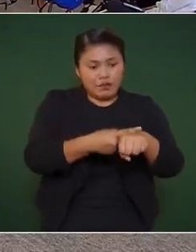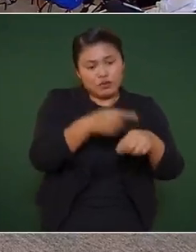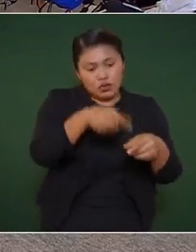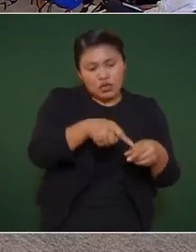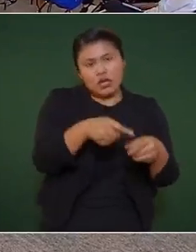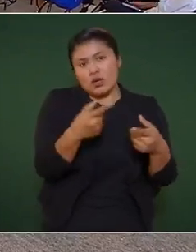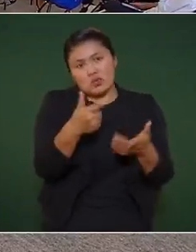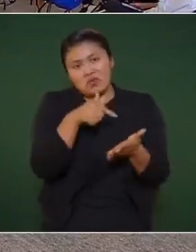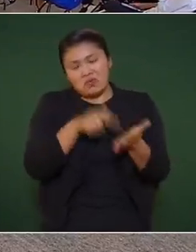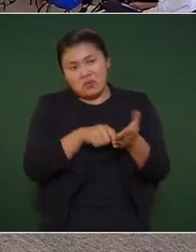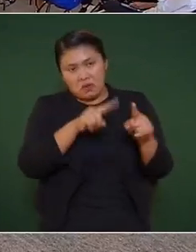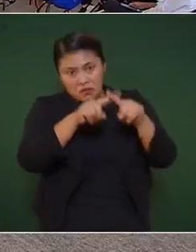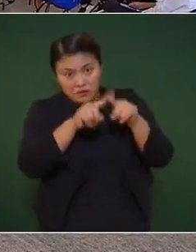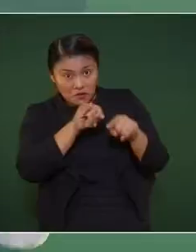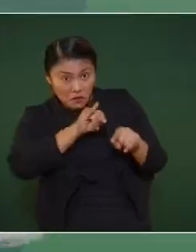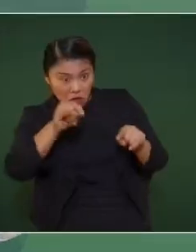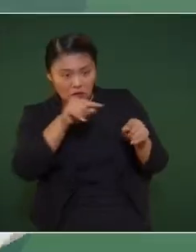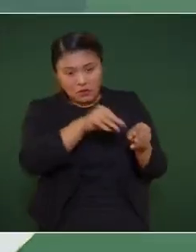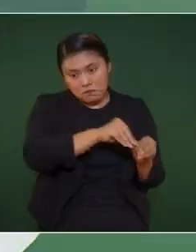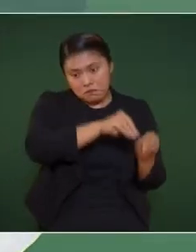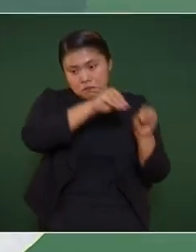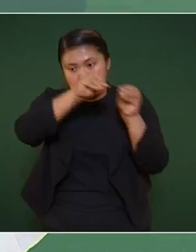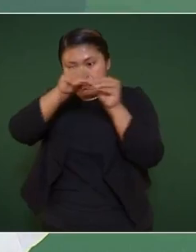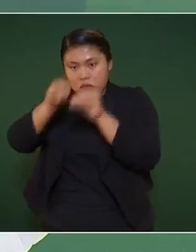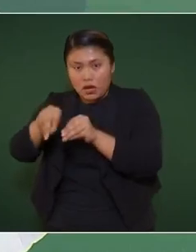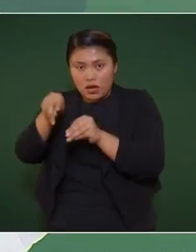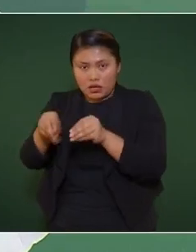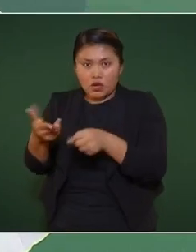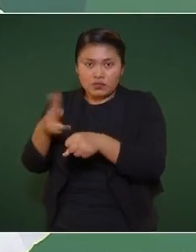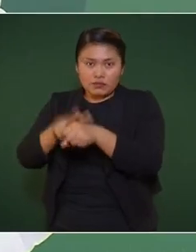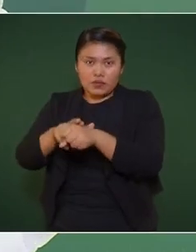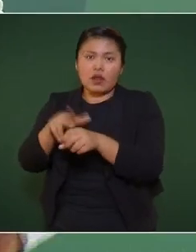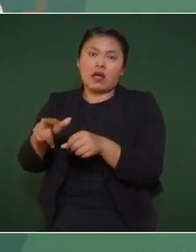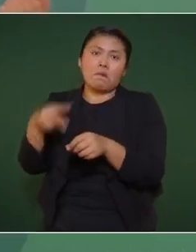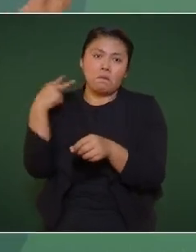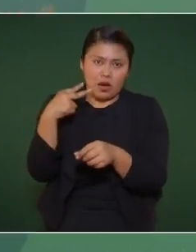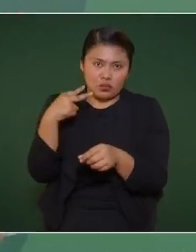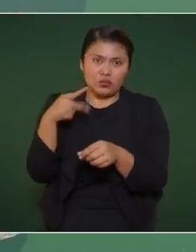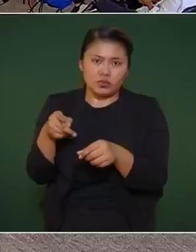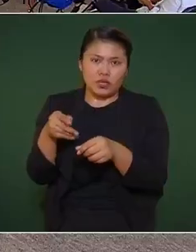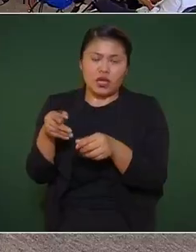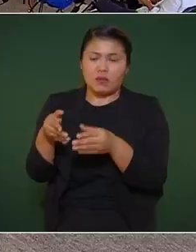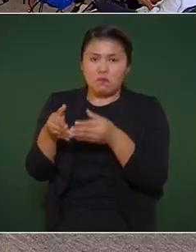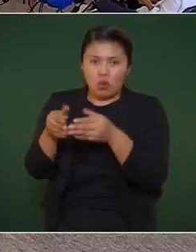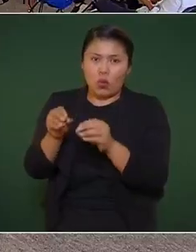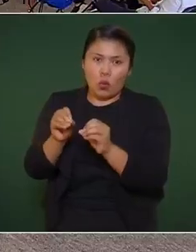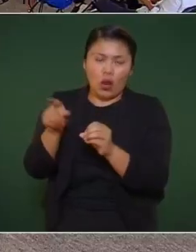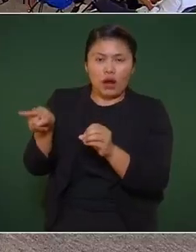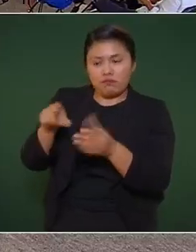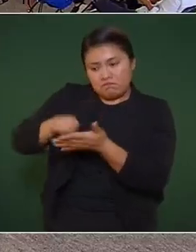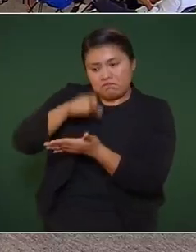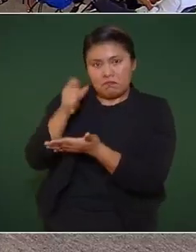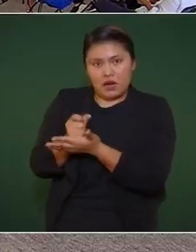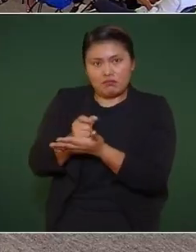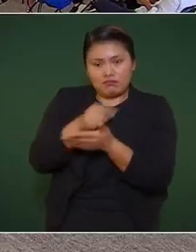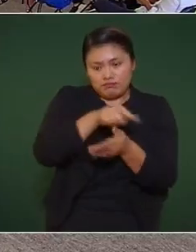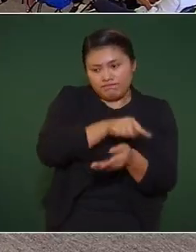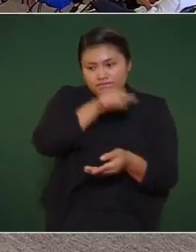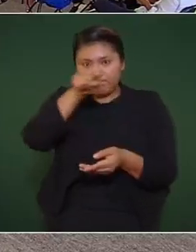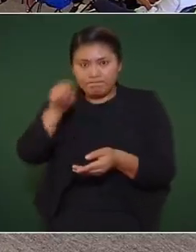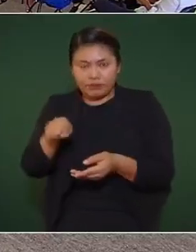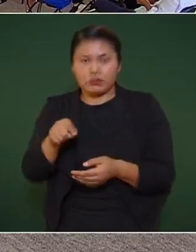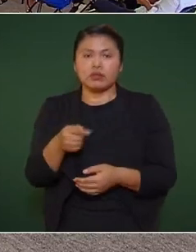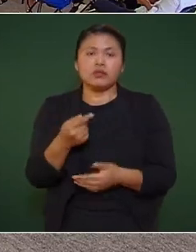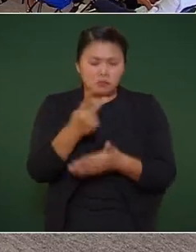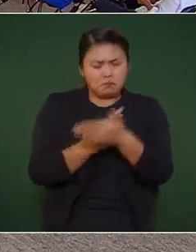de Veracruz o a Jalapa. Allá están las unidades. Ha sido un proyecto,